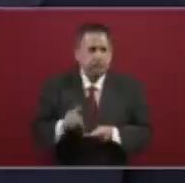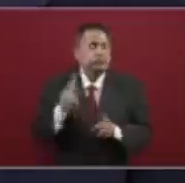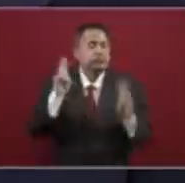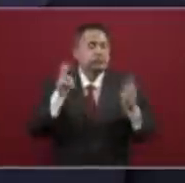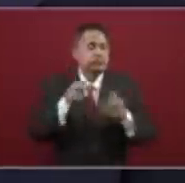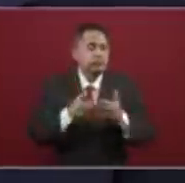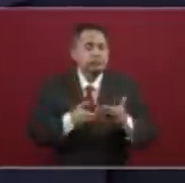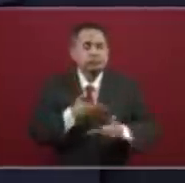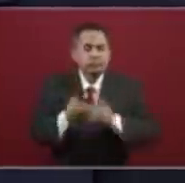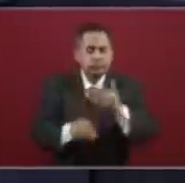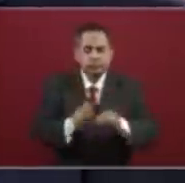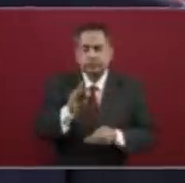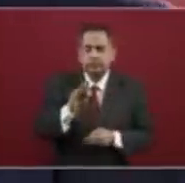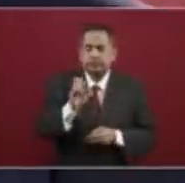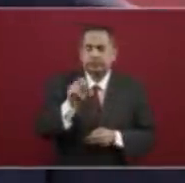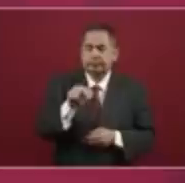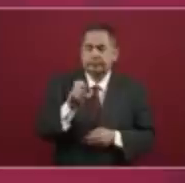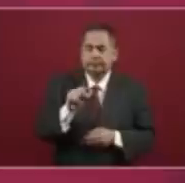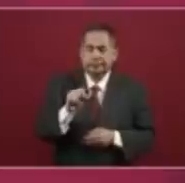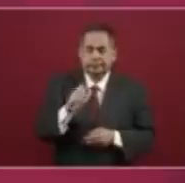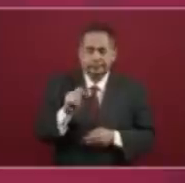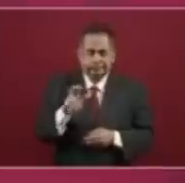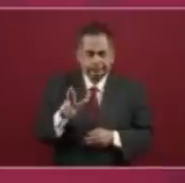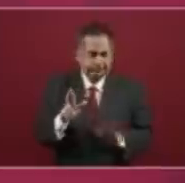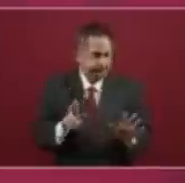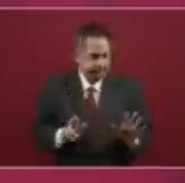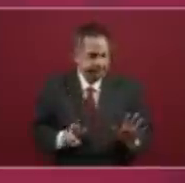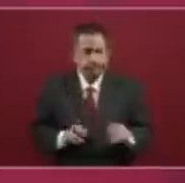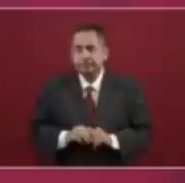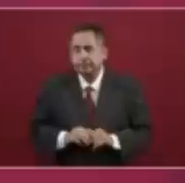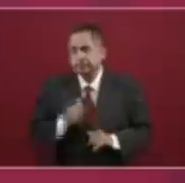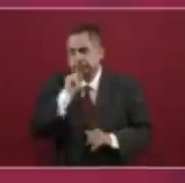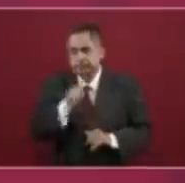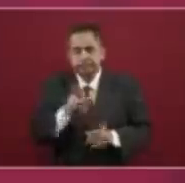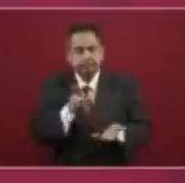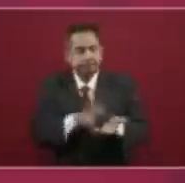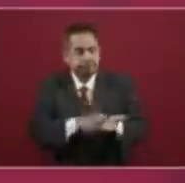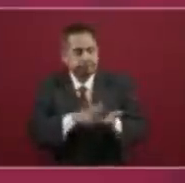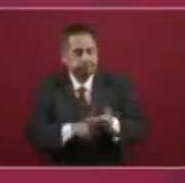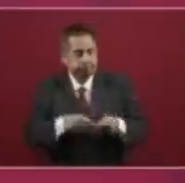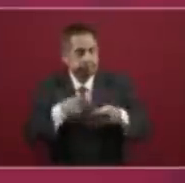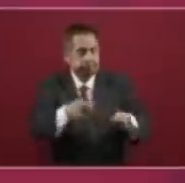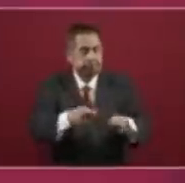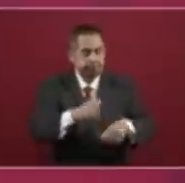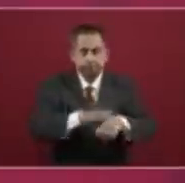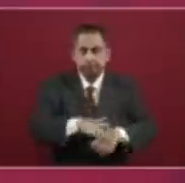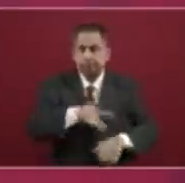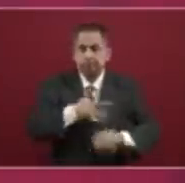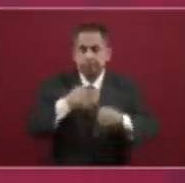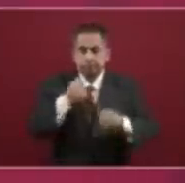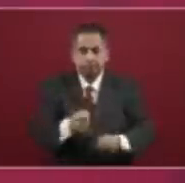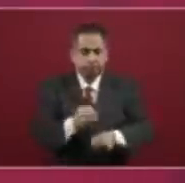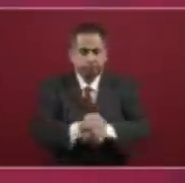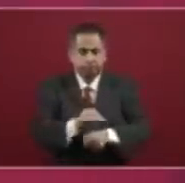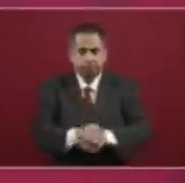Bienestar, y en los precios de garantía.